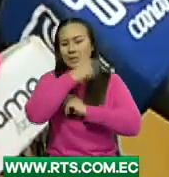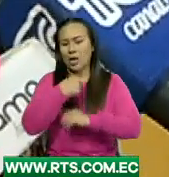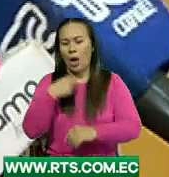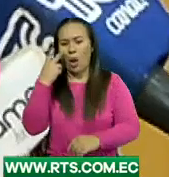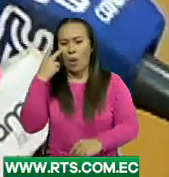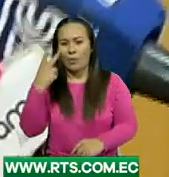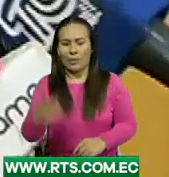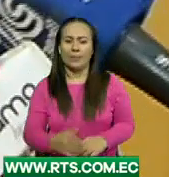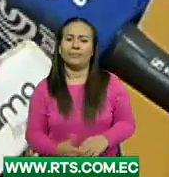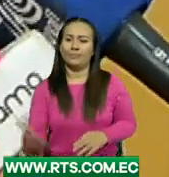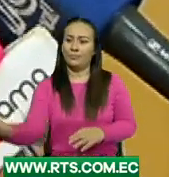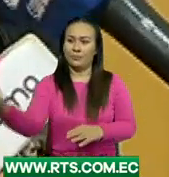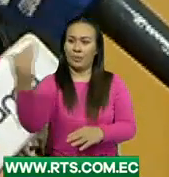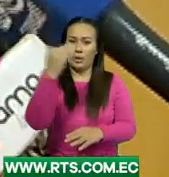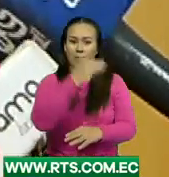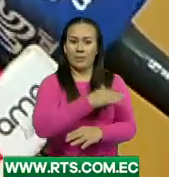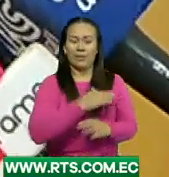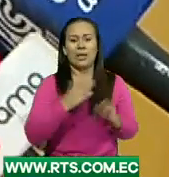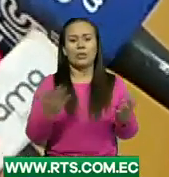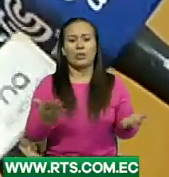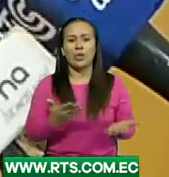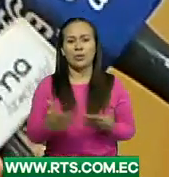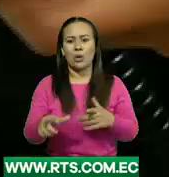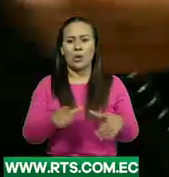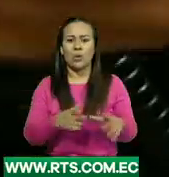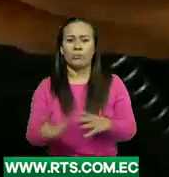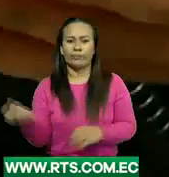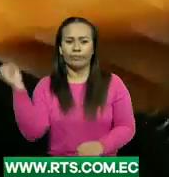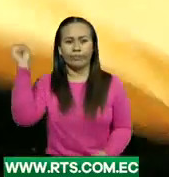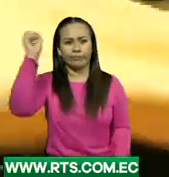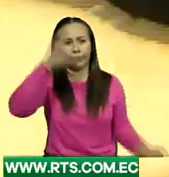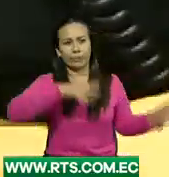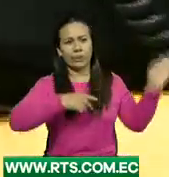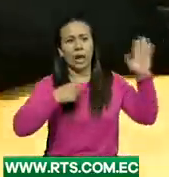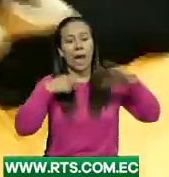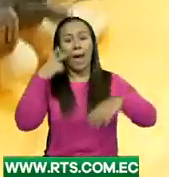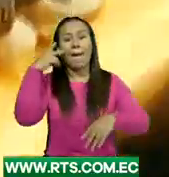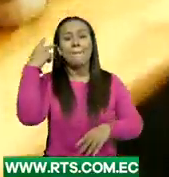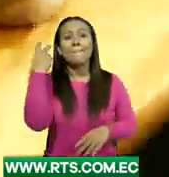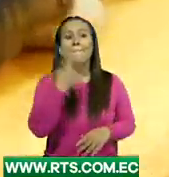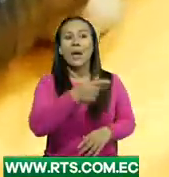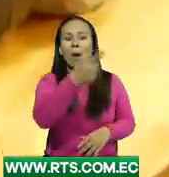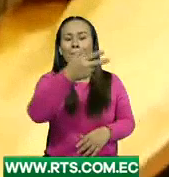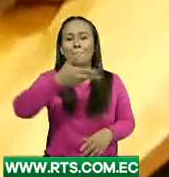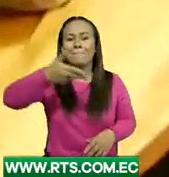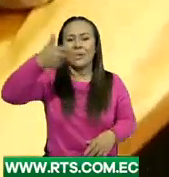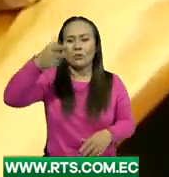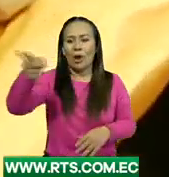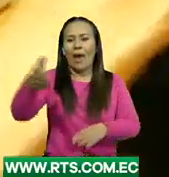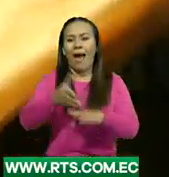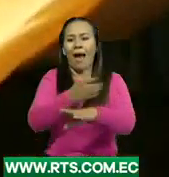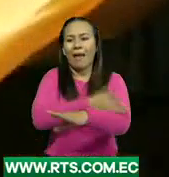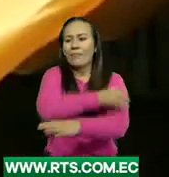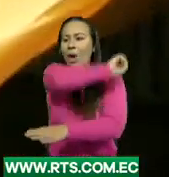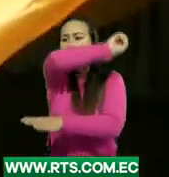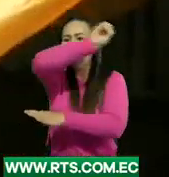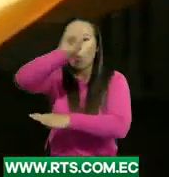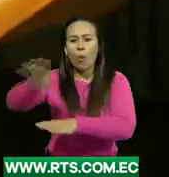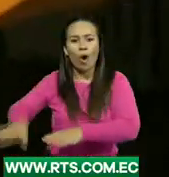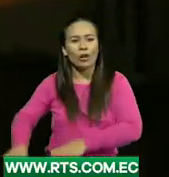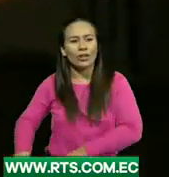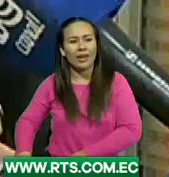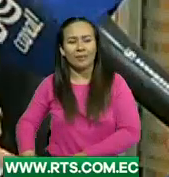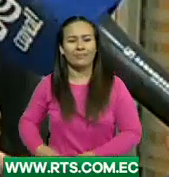a la manzana donde ellos habían arrojado el objeto, se pudo presenciar un arma de fuego tipo 38 de